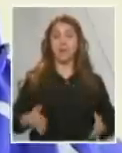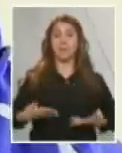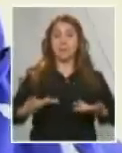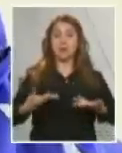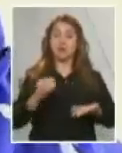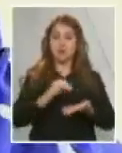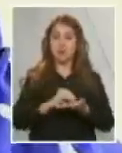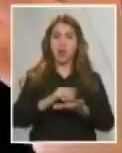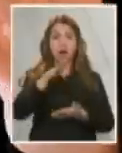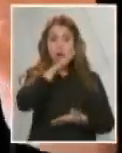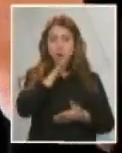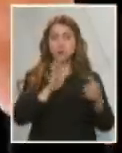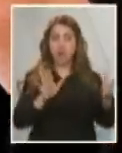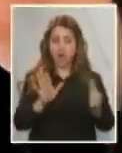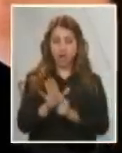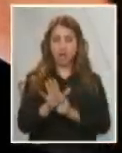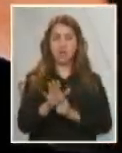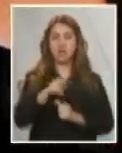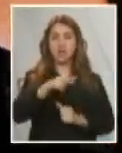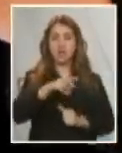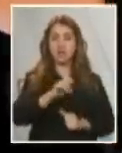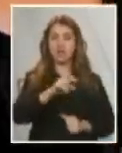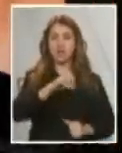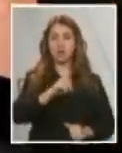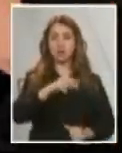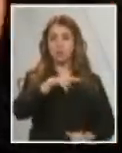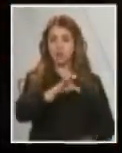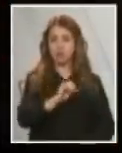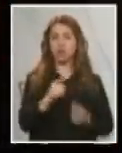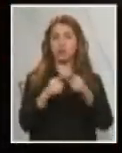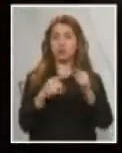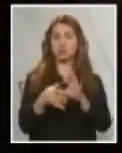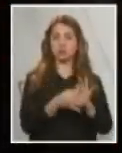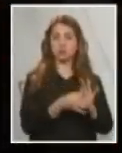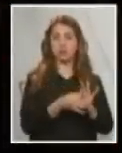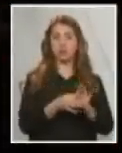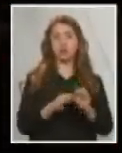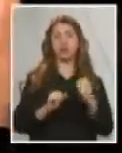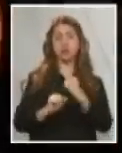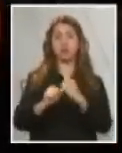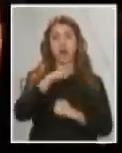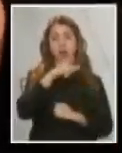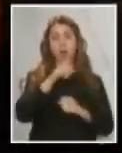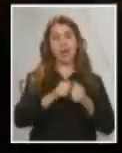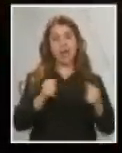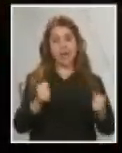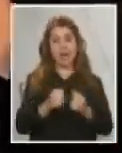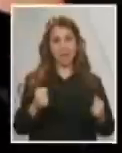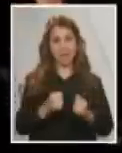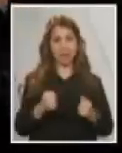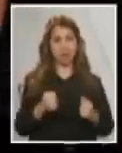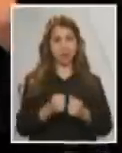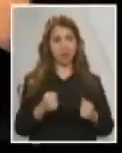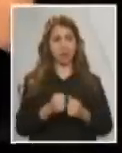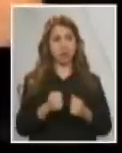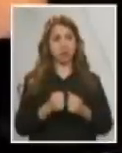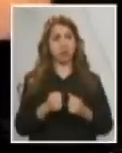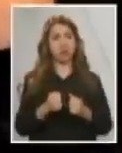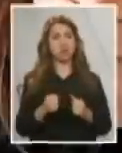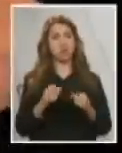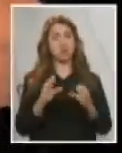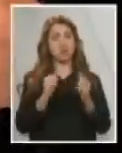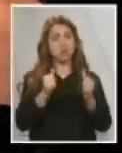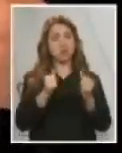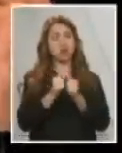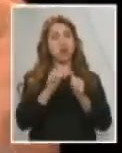un poquito más a usarlo. Lo hice de neopreno por varias razones. Es resistente al agua, es elástico, es amigable con la